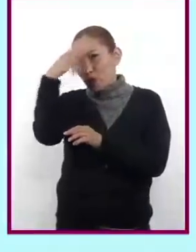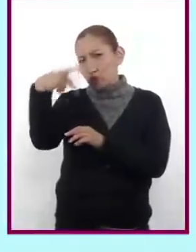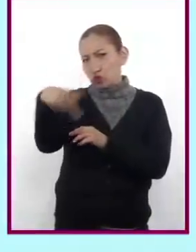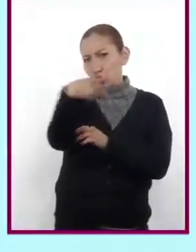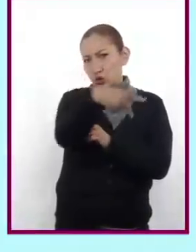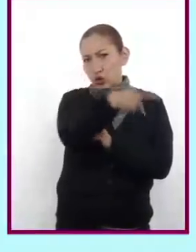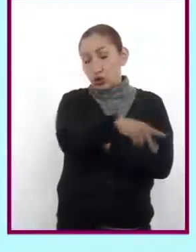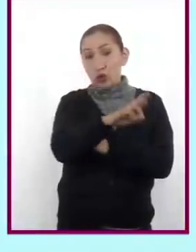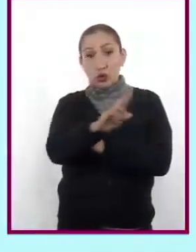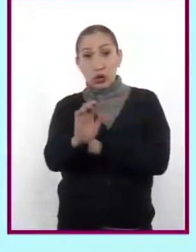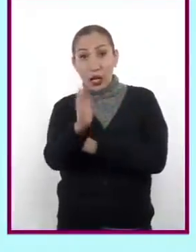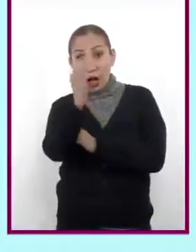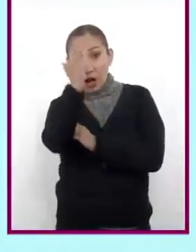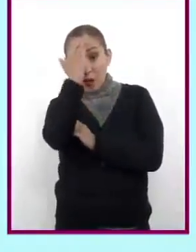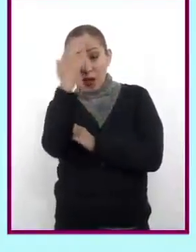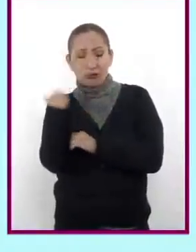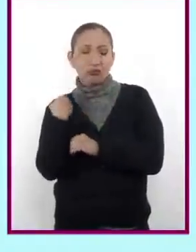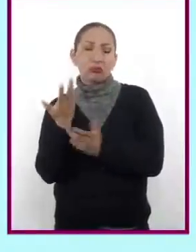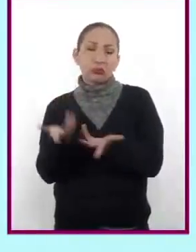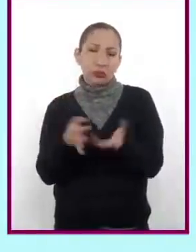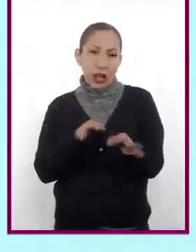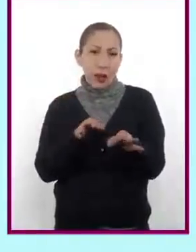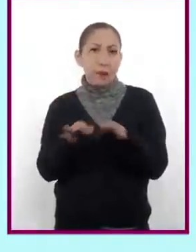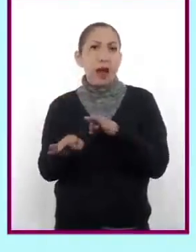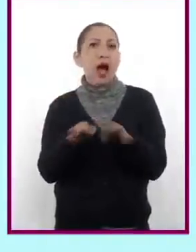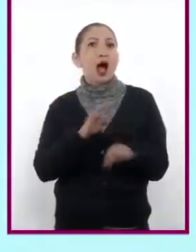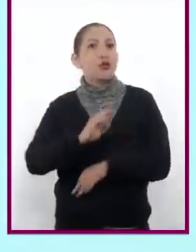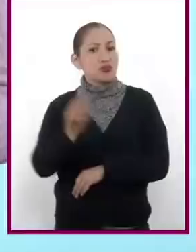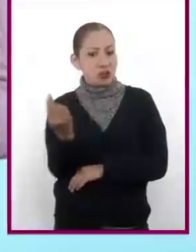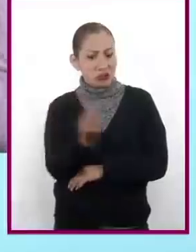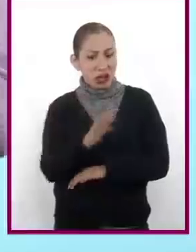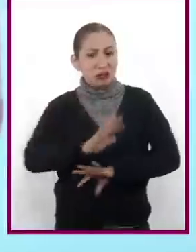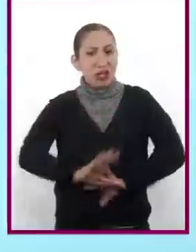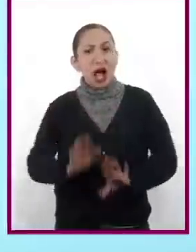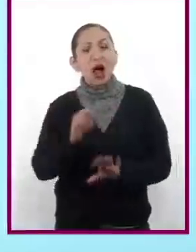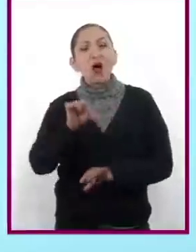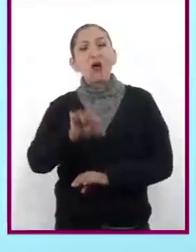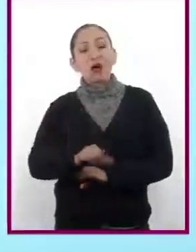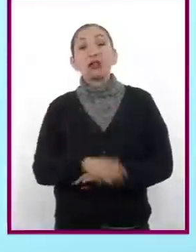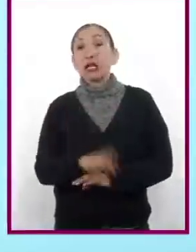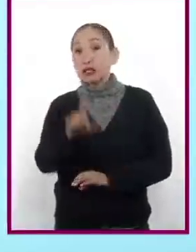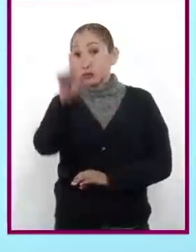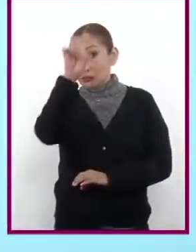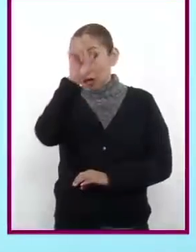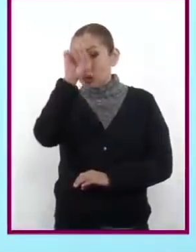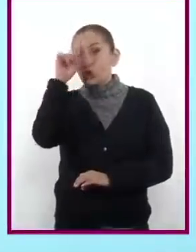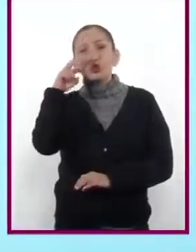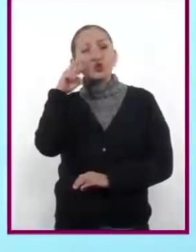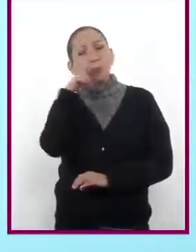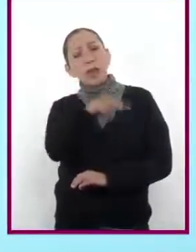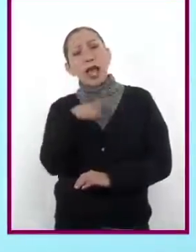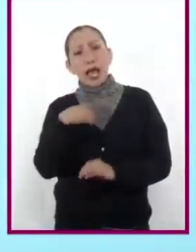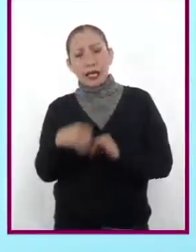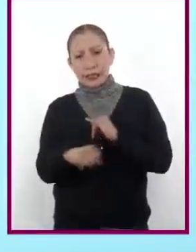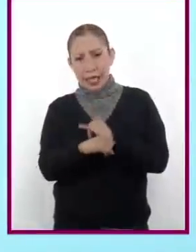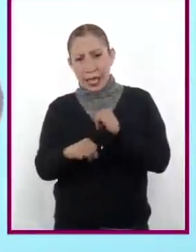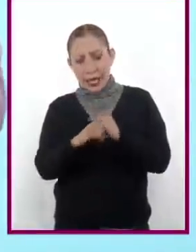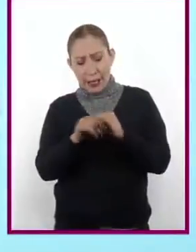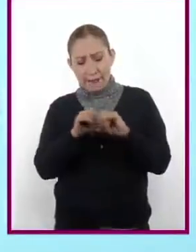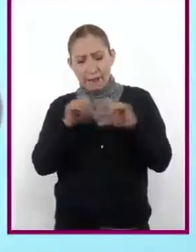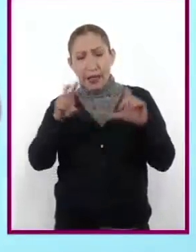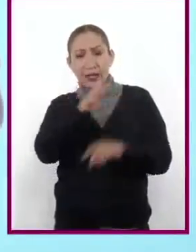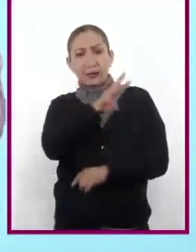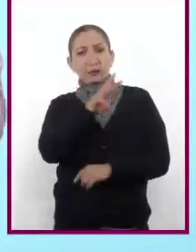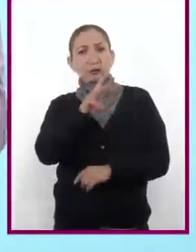lo que su reconocimiento es una tarea más que necesaria. Les recomendamos consultar las páginas de internet